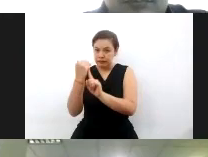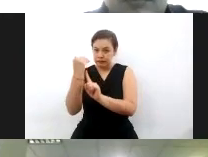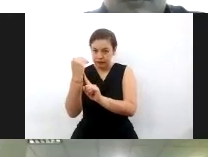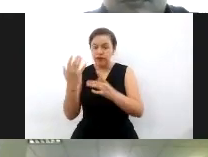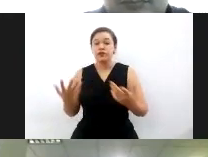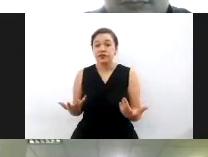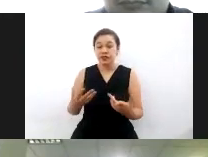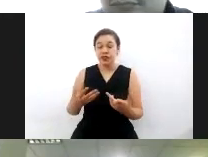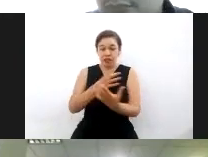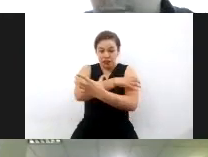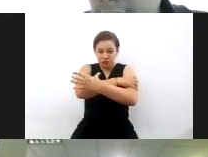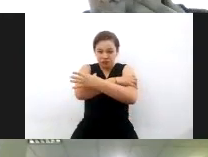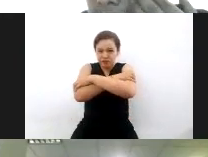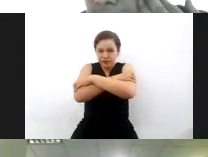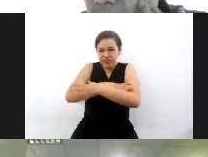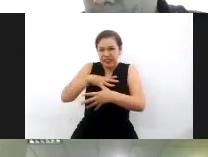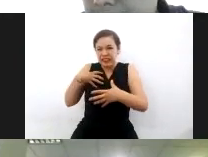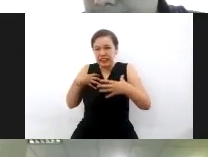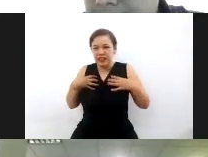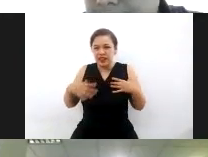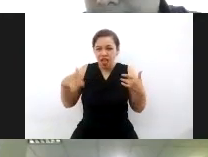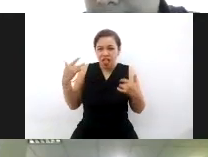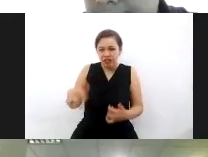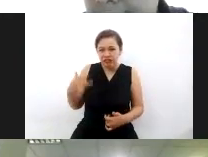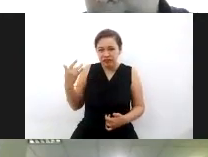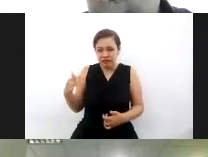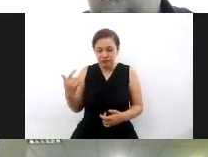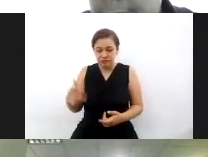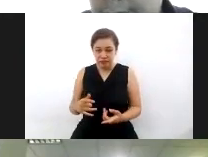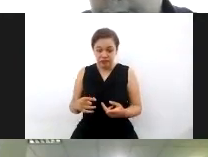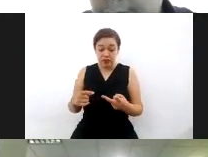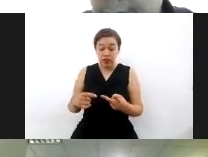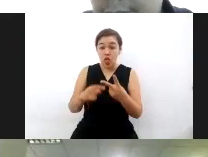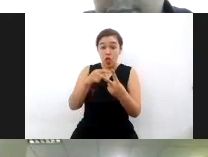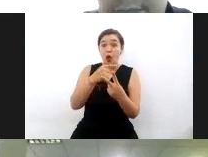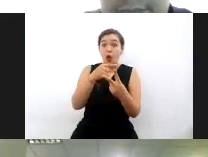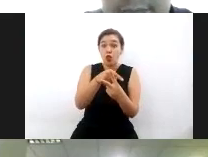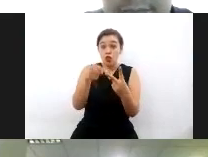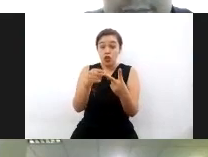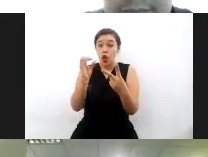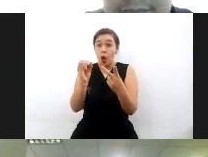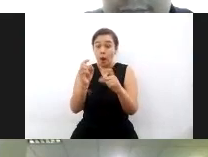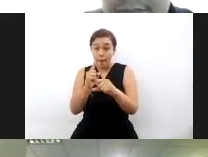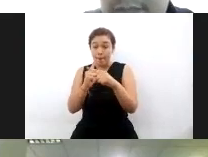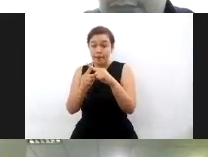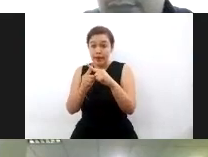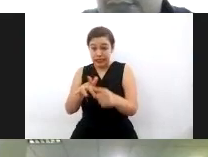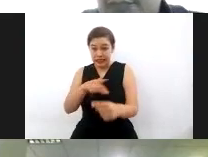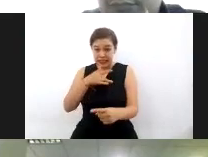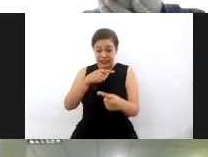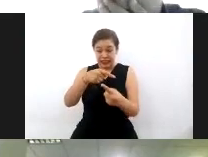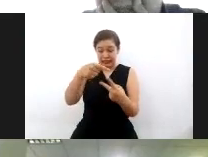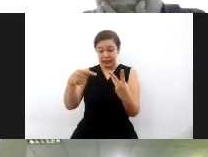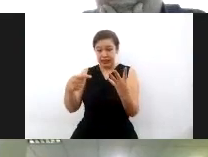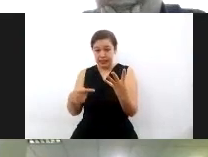dolor muscular. Si presenta dos o más de estos síntomas, pues vamos a tener que